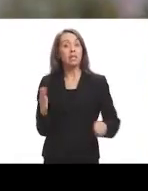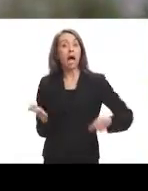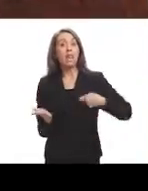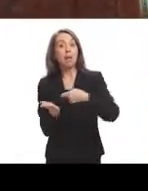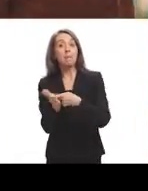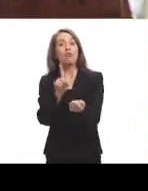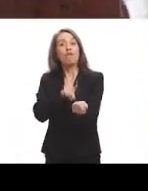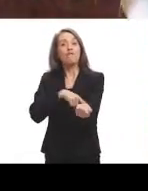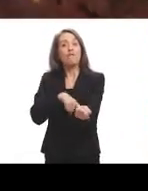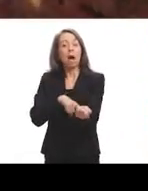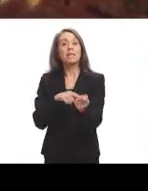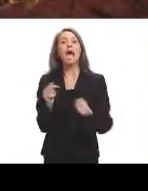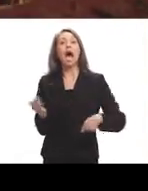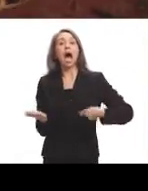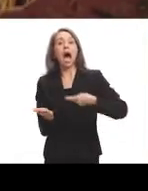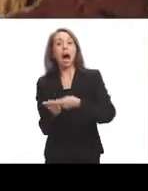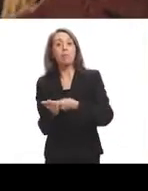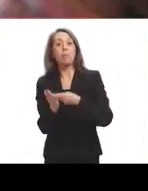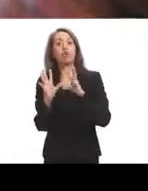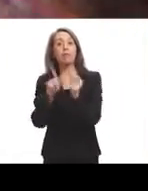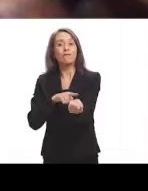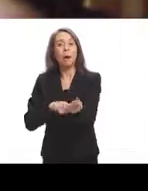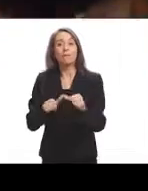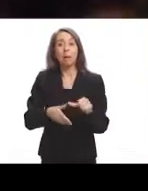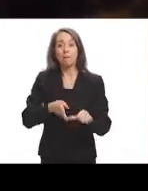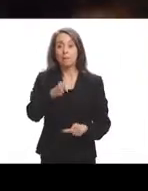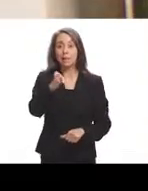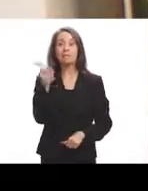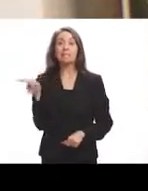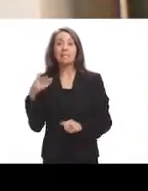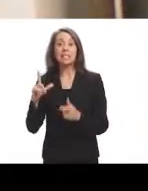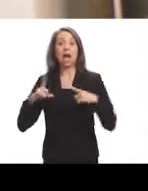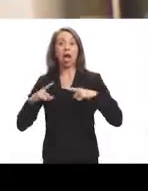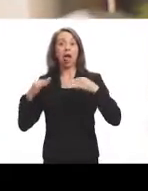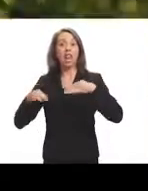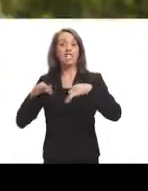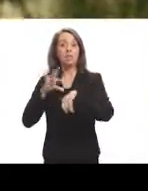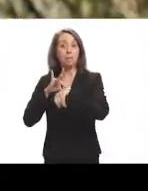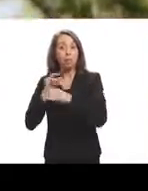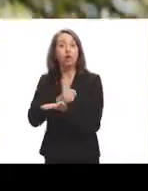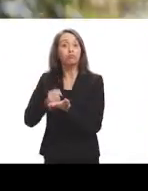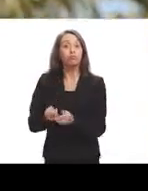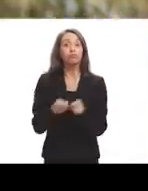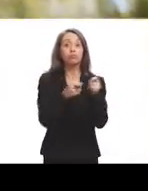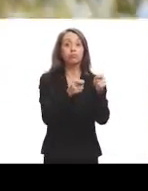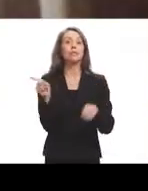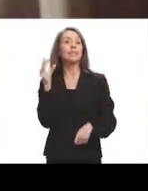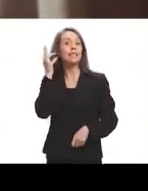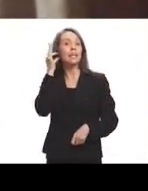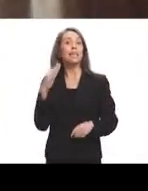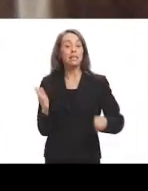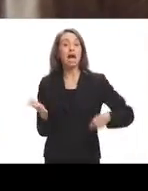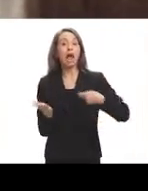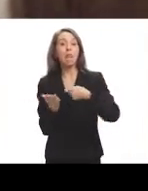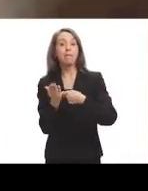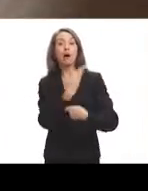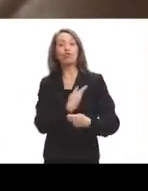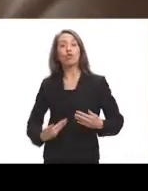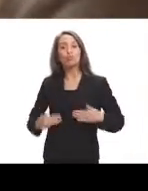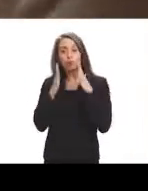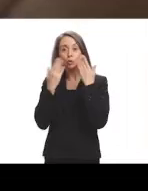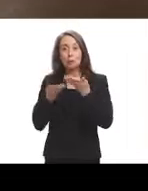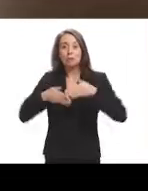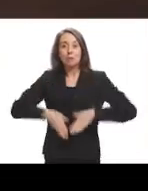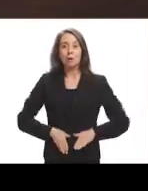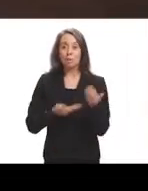Camila, que recibió el pago de asignación familiar y el aporte familiar permanente. Diego, que pudo tramitar su licencia médica. O Daniela, que ya cuenta